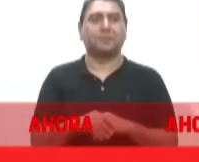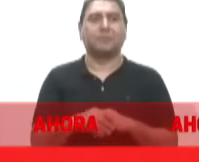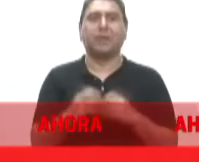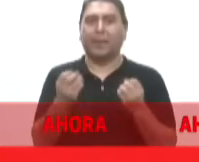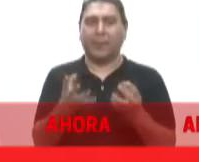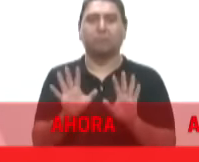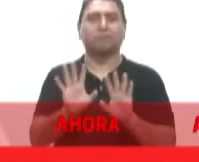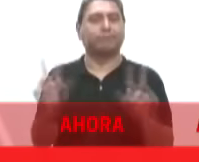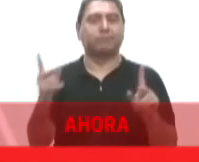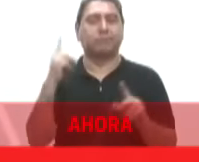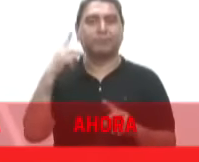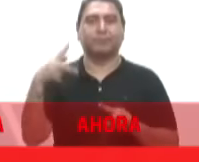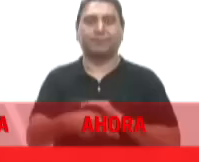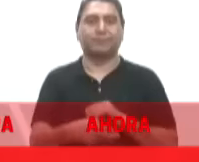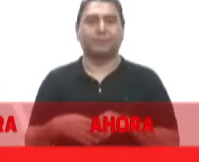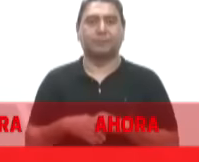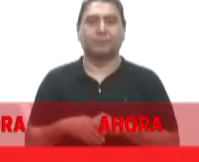no.